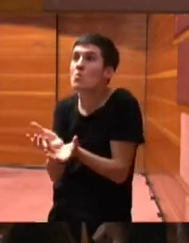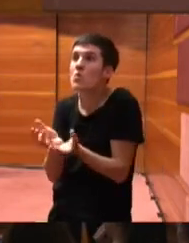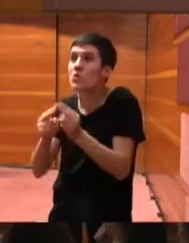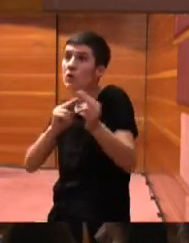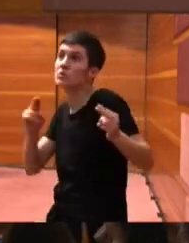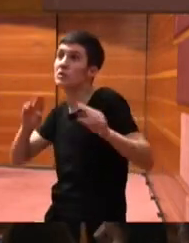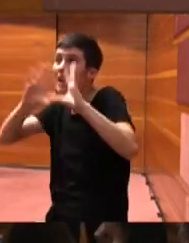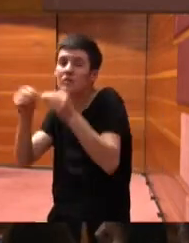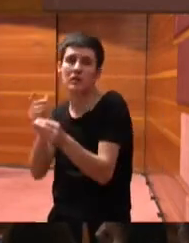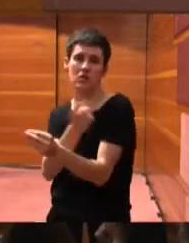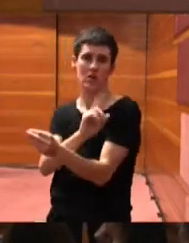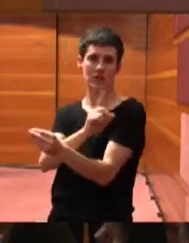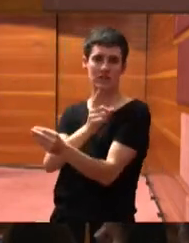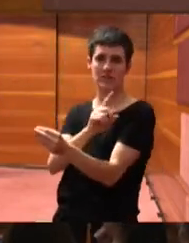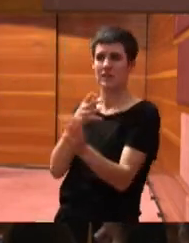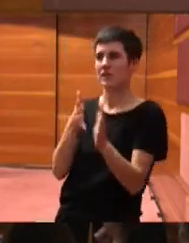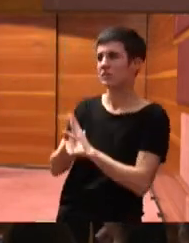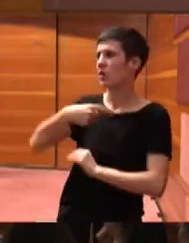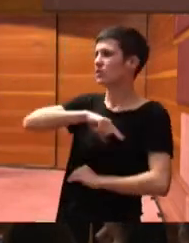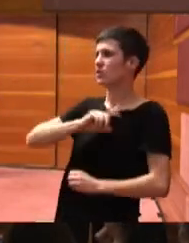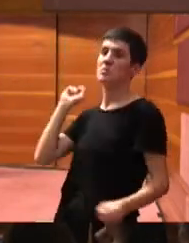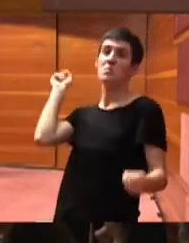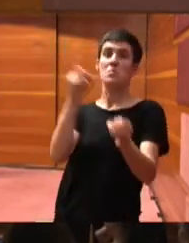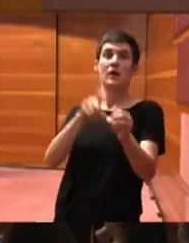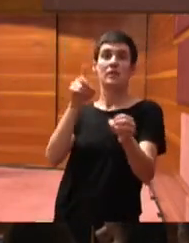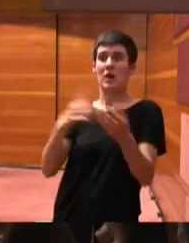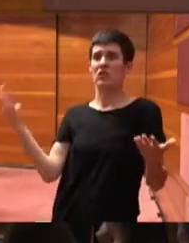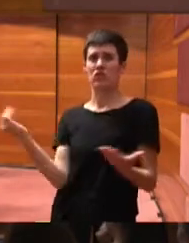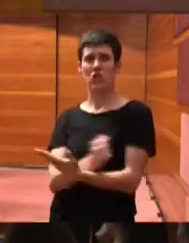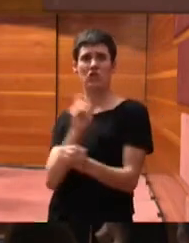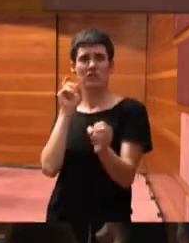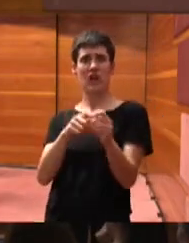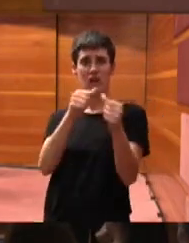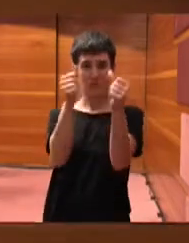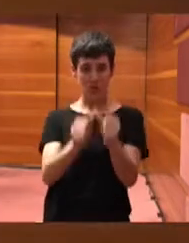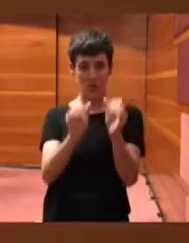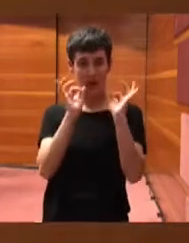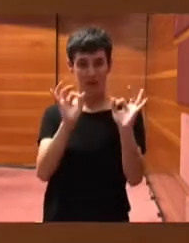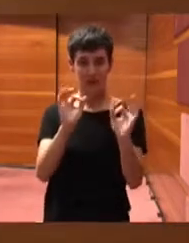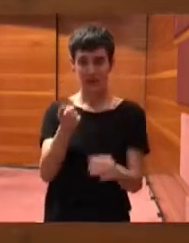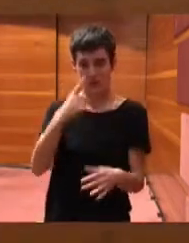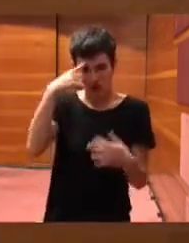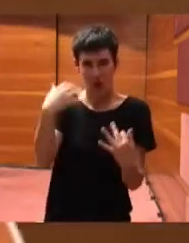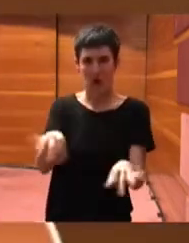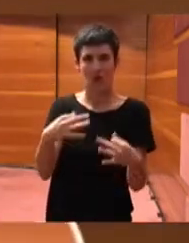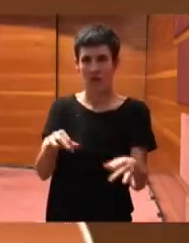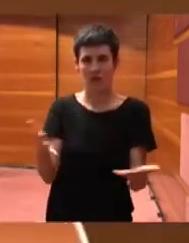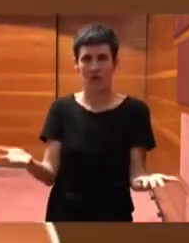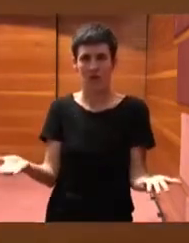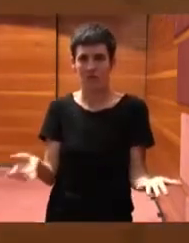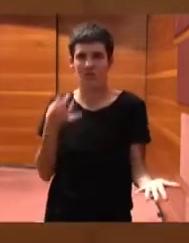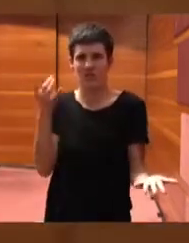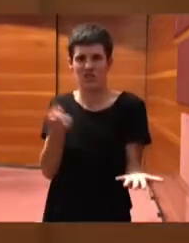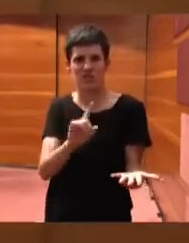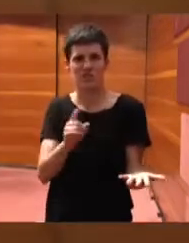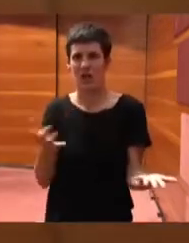demás vayamos a reaccionar de esa forma. No vamos a participar todos de esa manera, ¿no? Lógicamente. Es absurdo. No nos puedo,